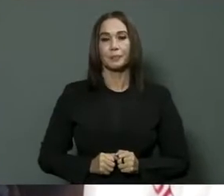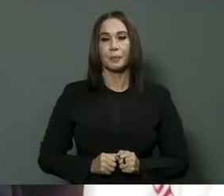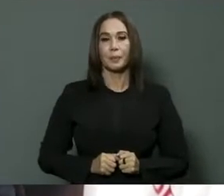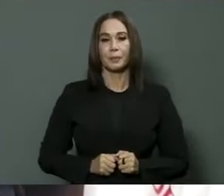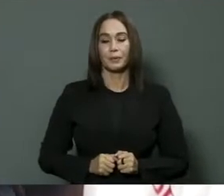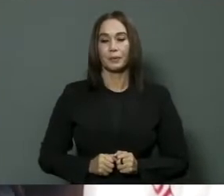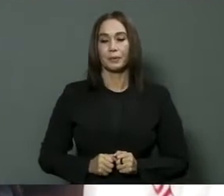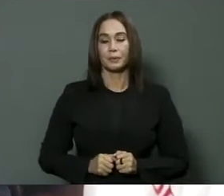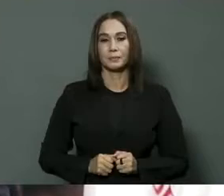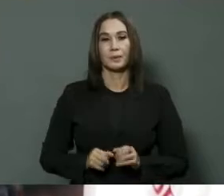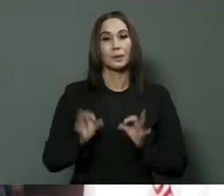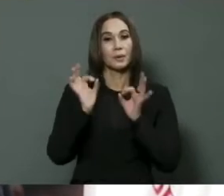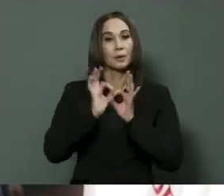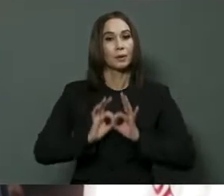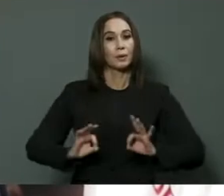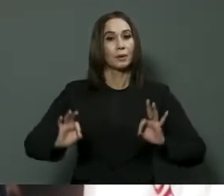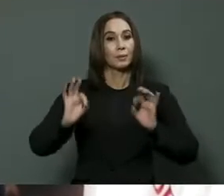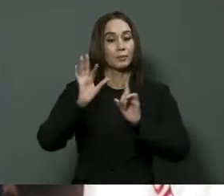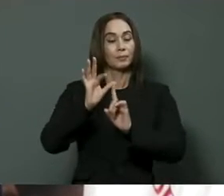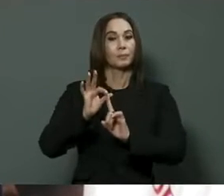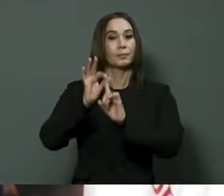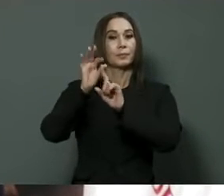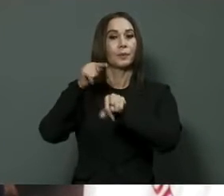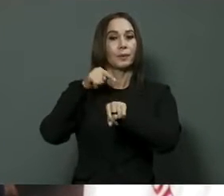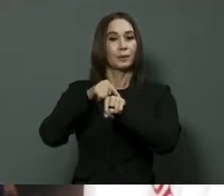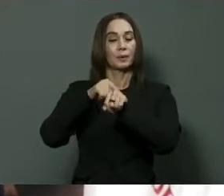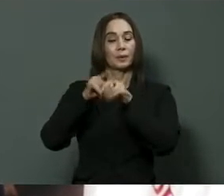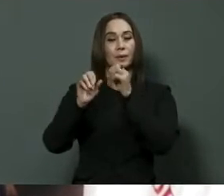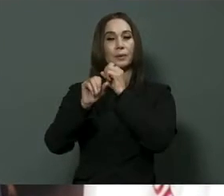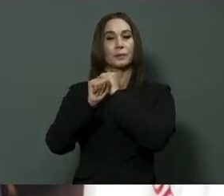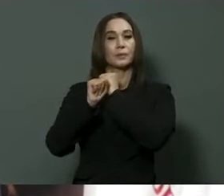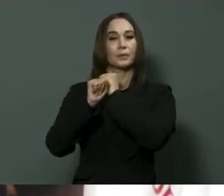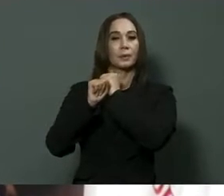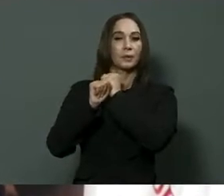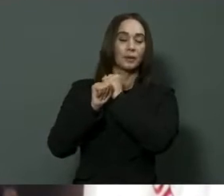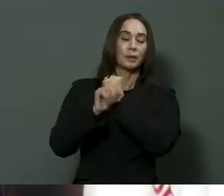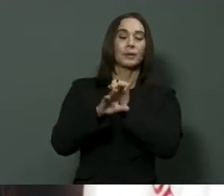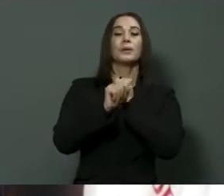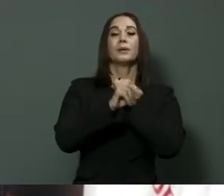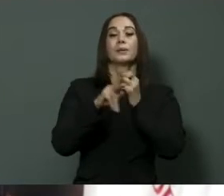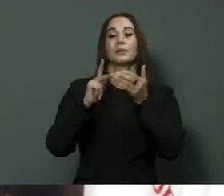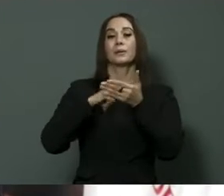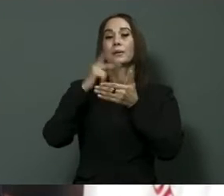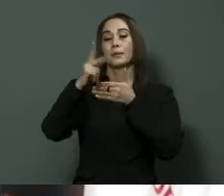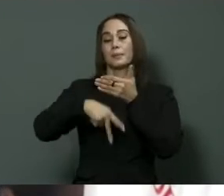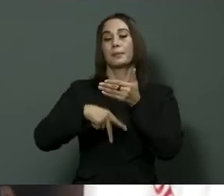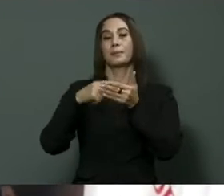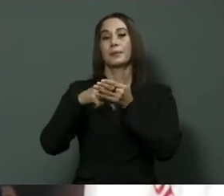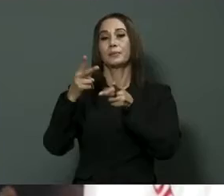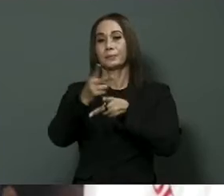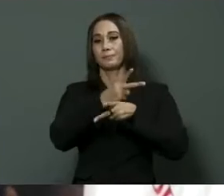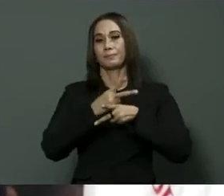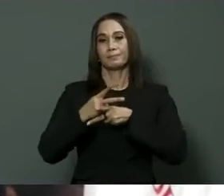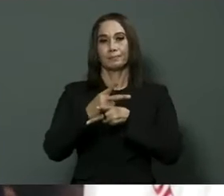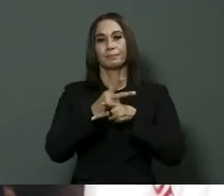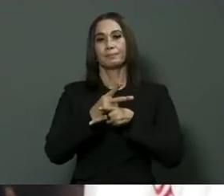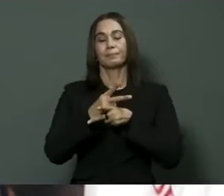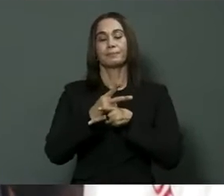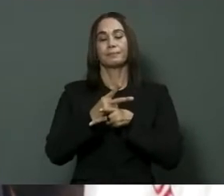Propicia es la ocasión para el lanzamiento del presente Plan de Seguridad,